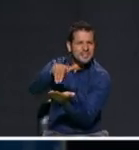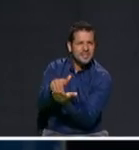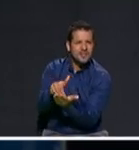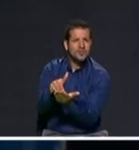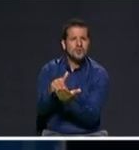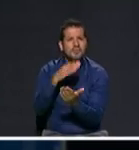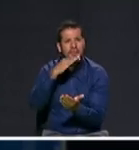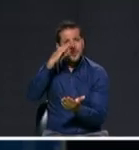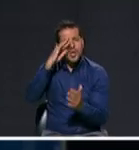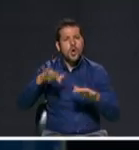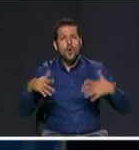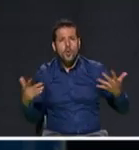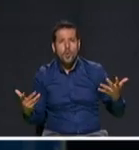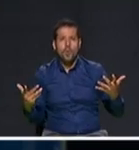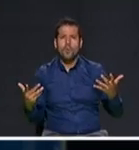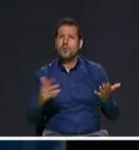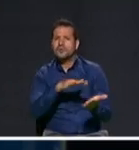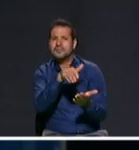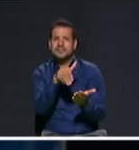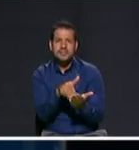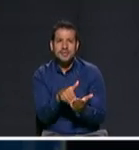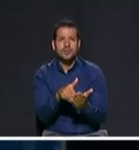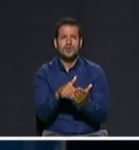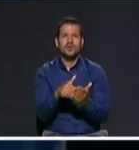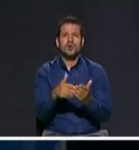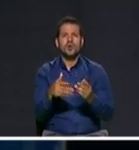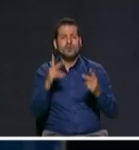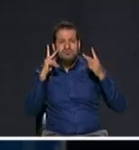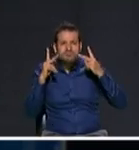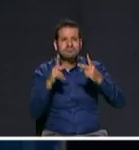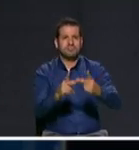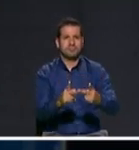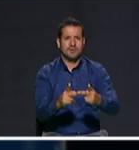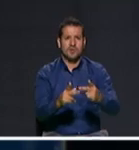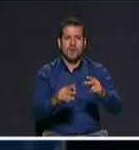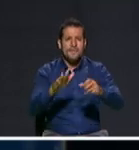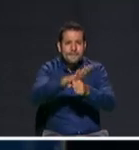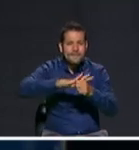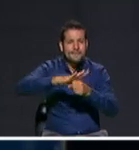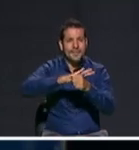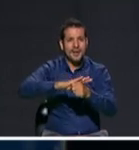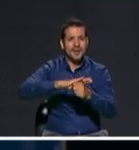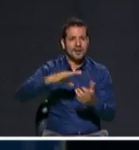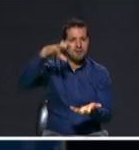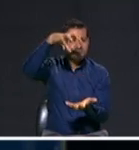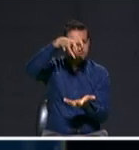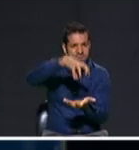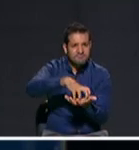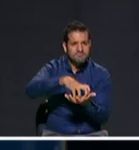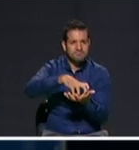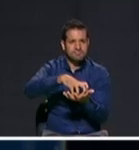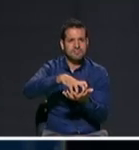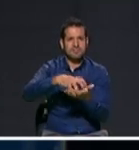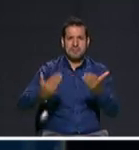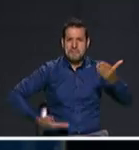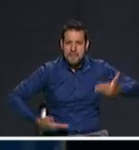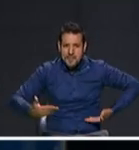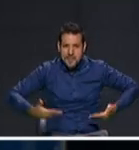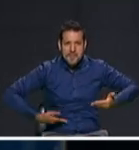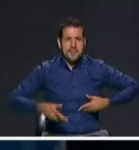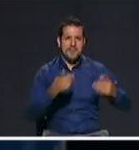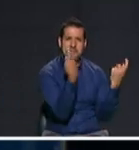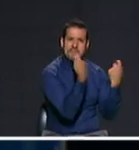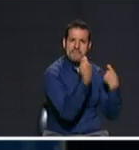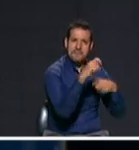revisamos esos cuatro centros nuestros del perpetuo socorro un centro comercial a cielo abierto el centro que está la parte comercial